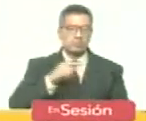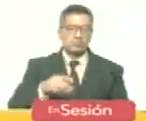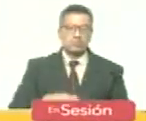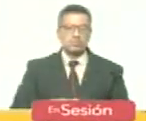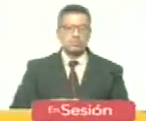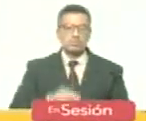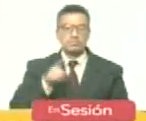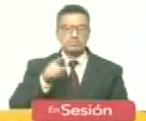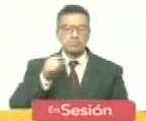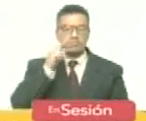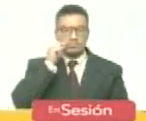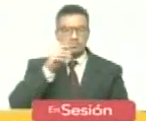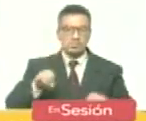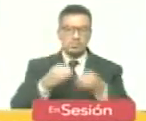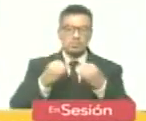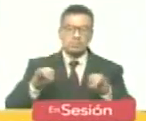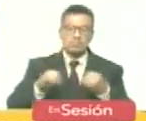que ese día estaba de cumpleaños.